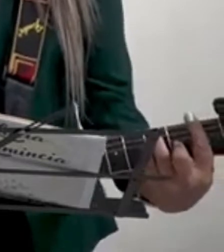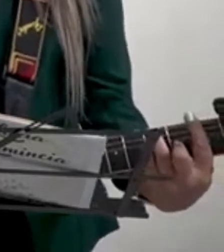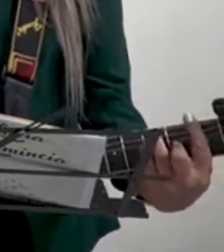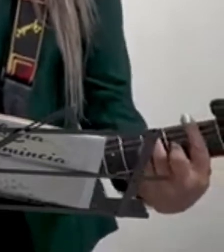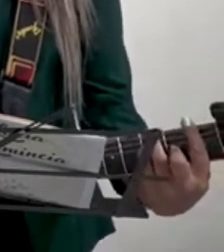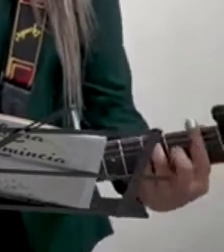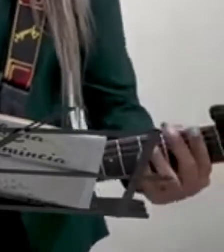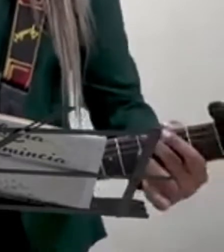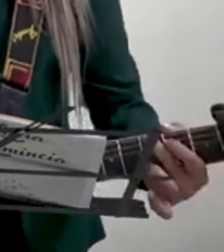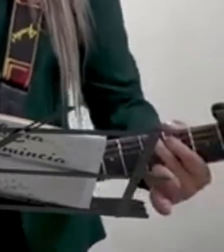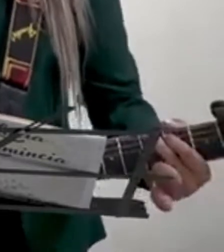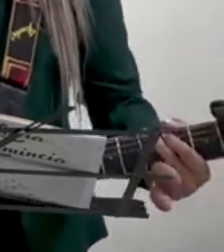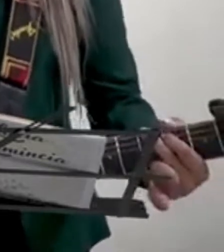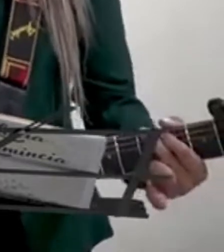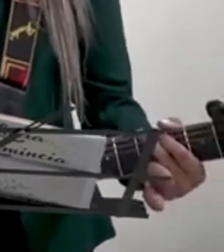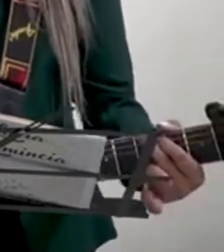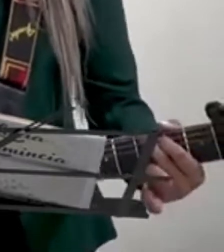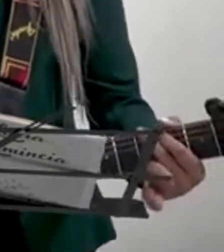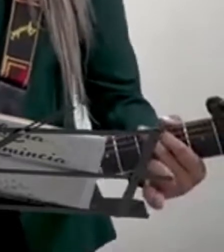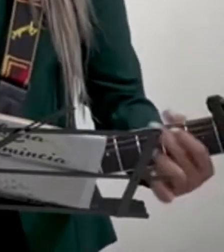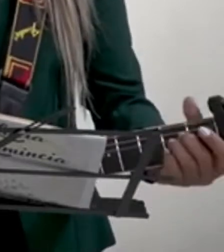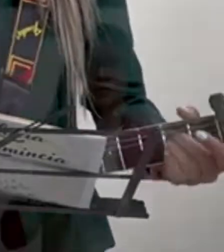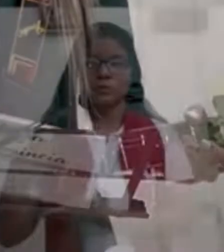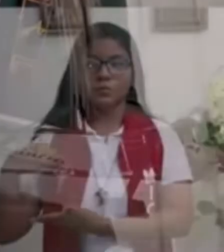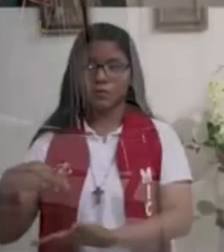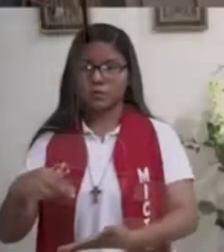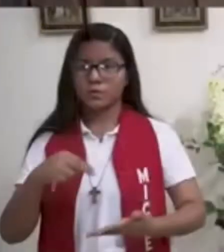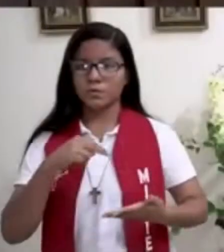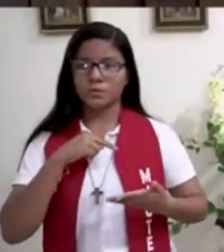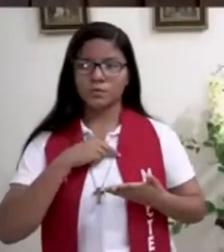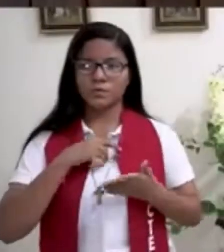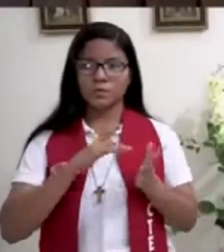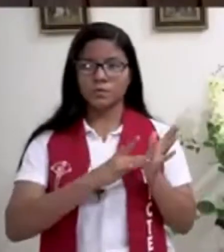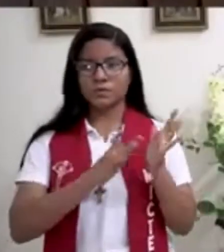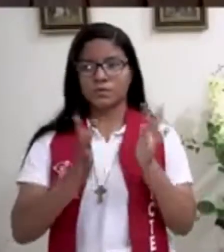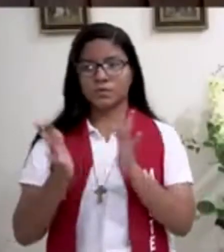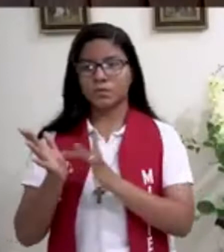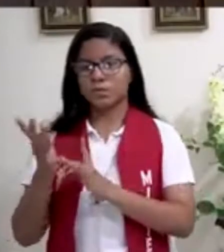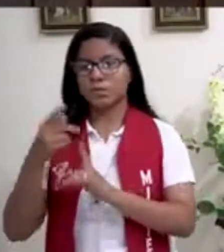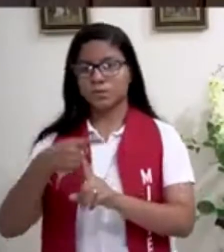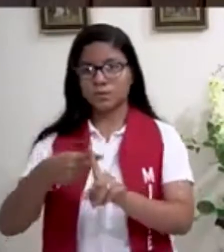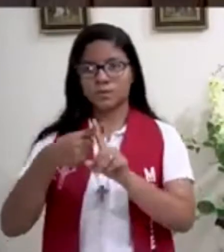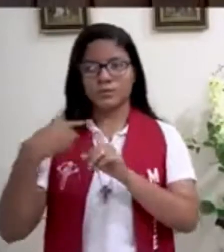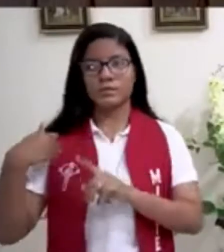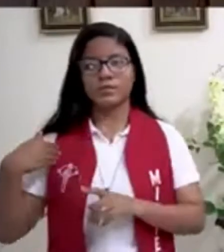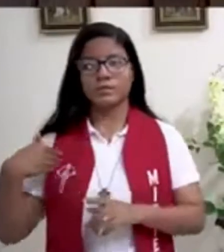ten piedad de nosotros. Cristo,